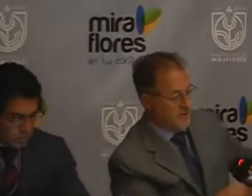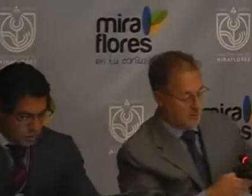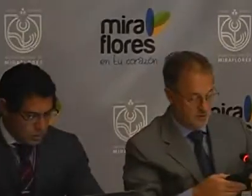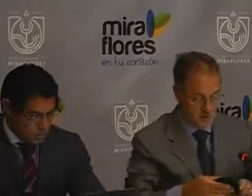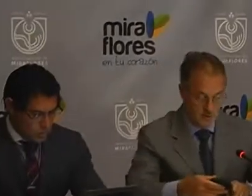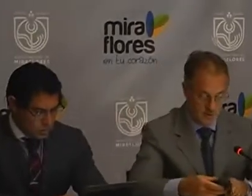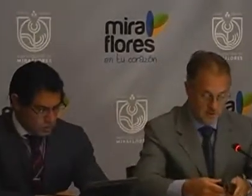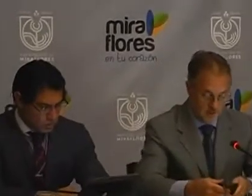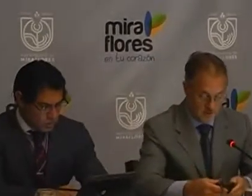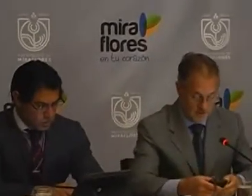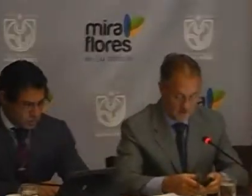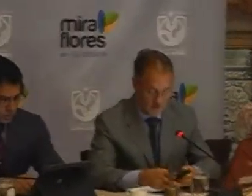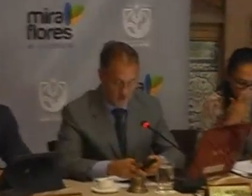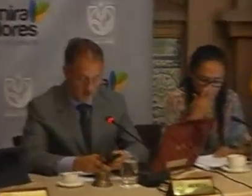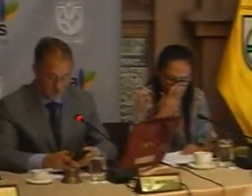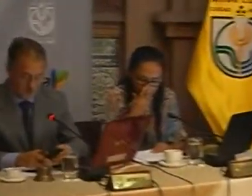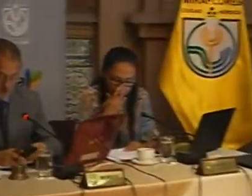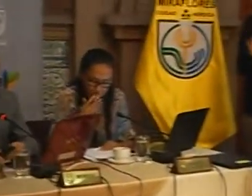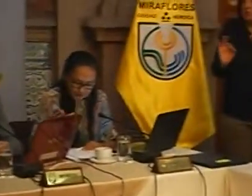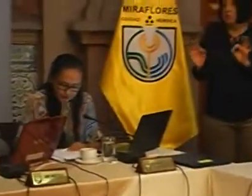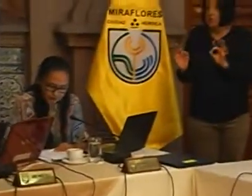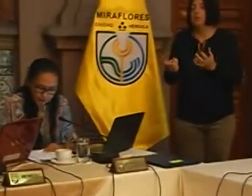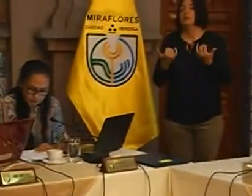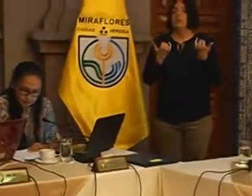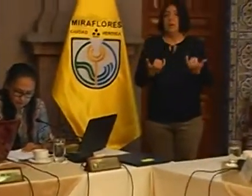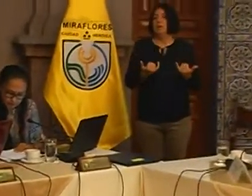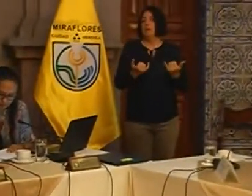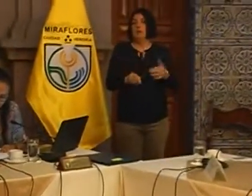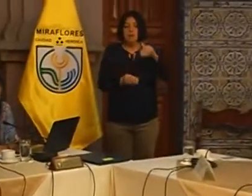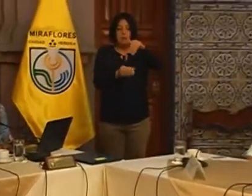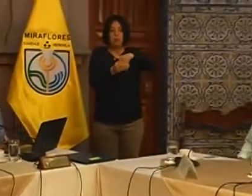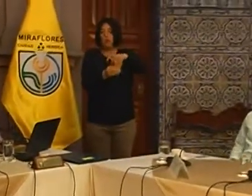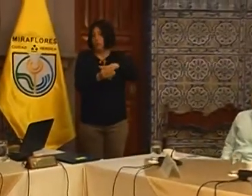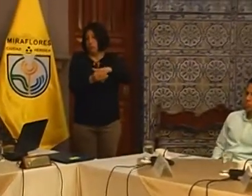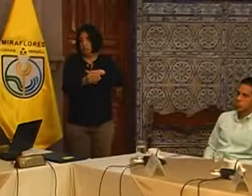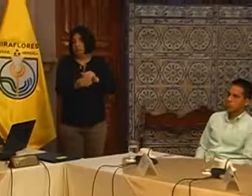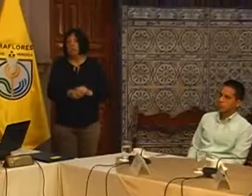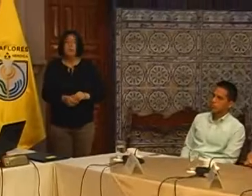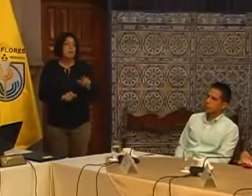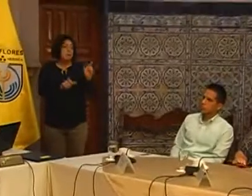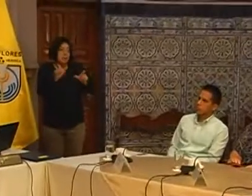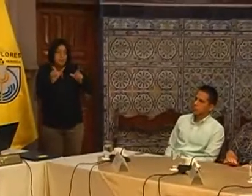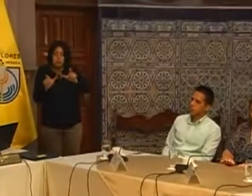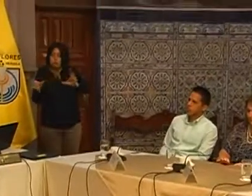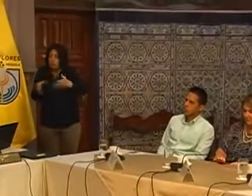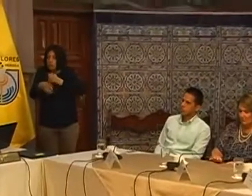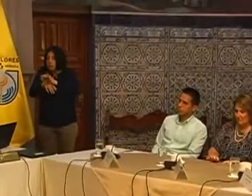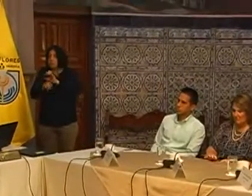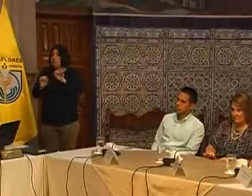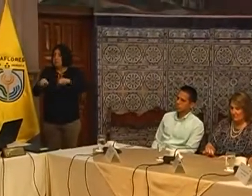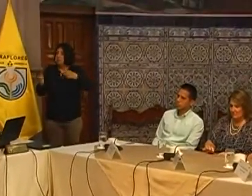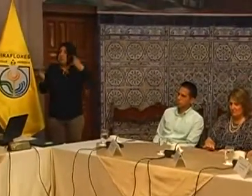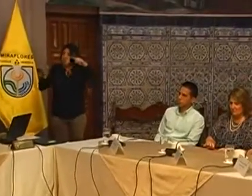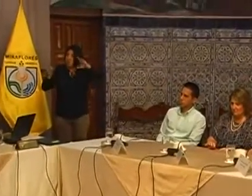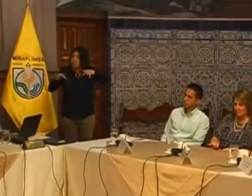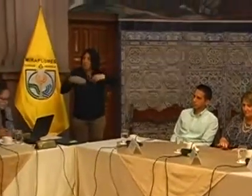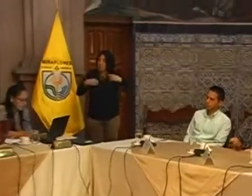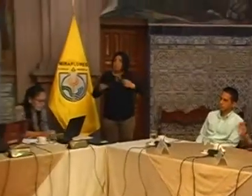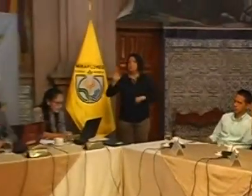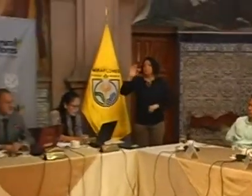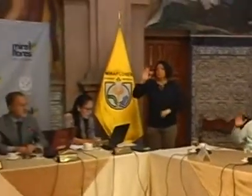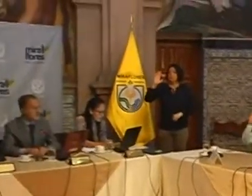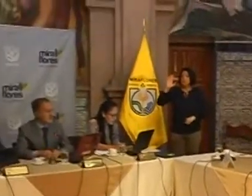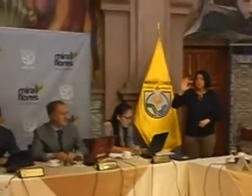Si no tenemos debate al respecto, procederemos al voto. Aquellos miembros del Consejo que estén a favor, si no se expresaron en señal de